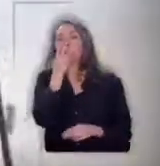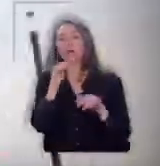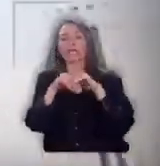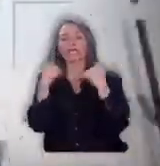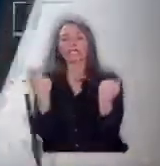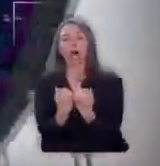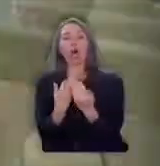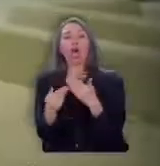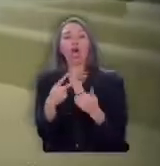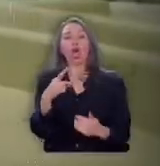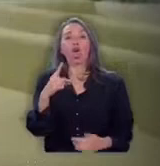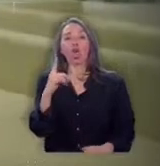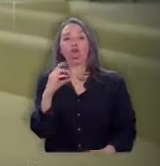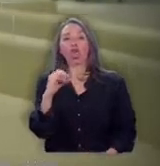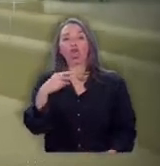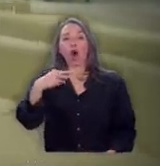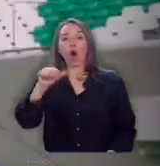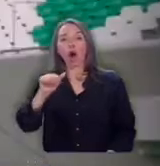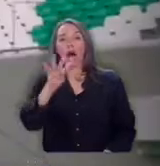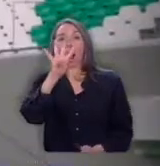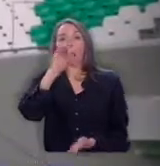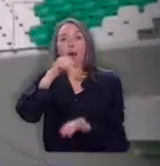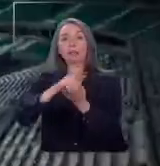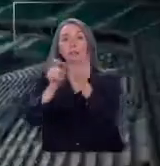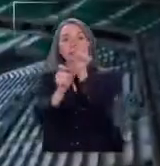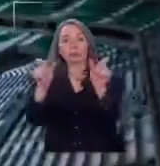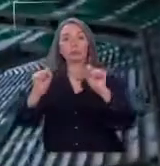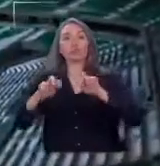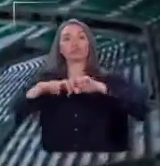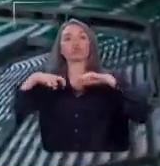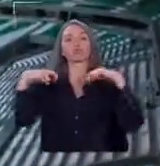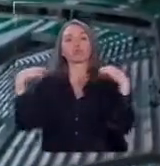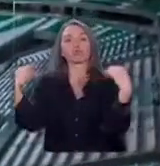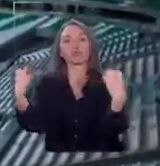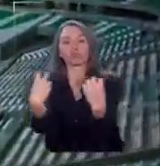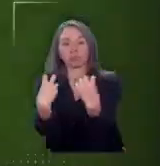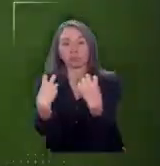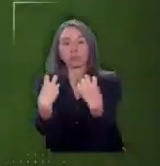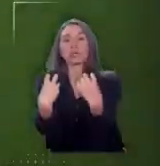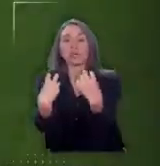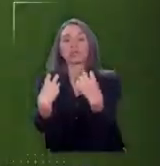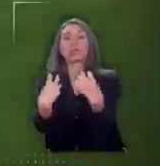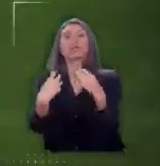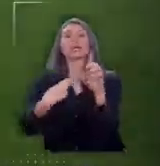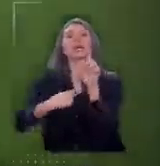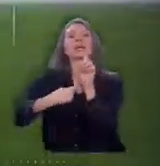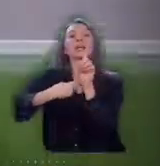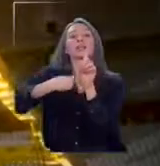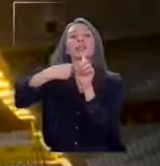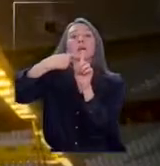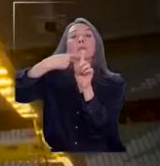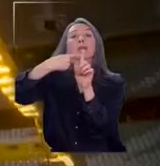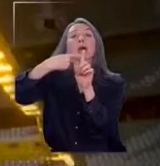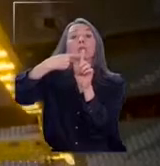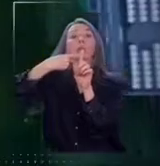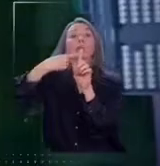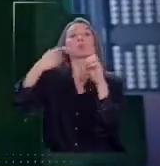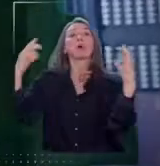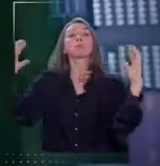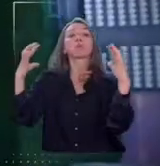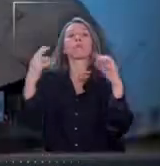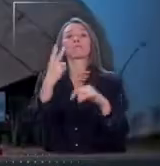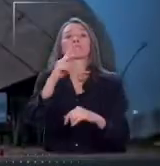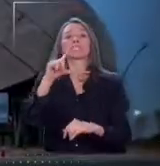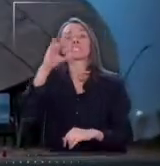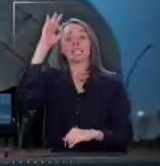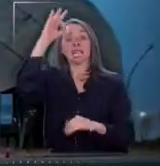de doja capacidad para 40,000 personas capaz de mantener la temperatura de 27 gr cel Mientras que